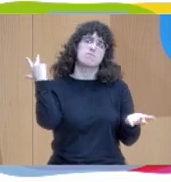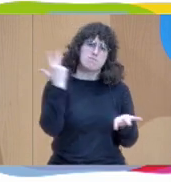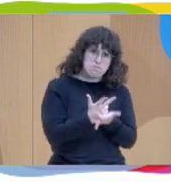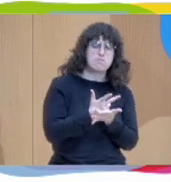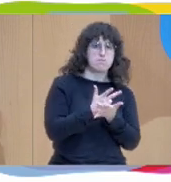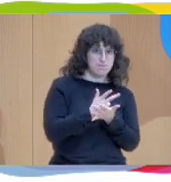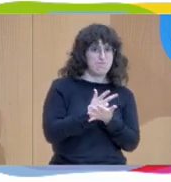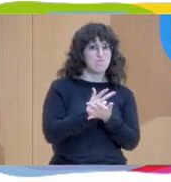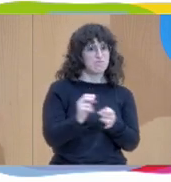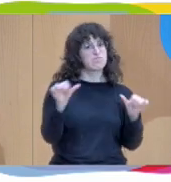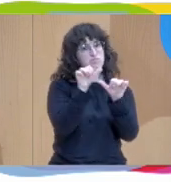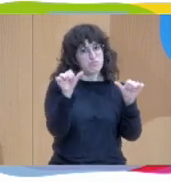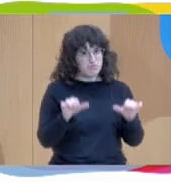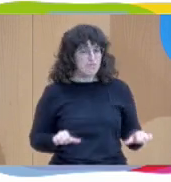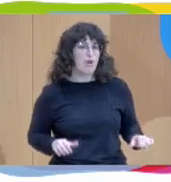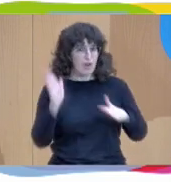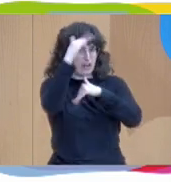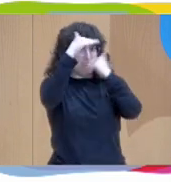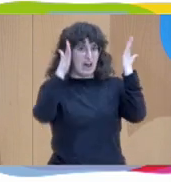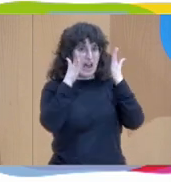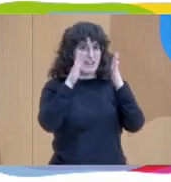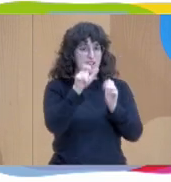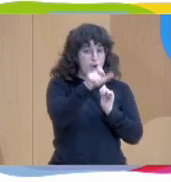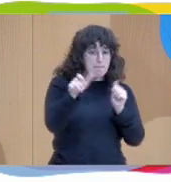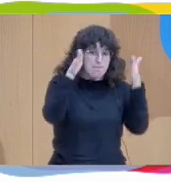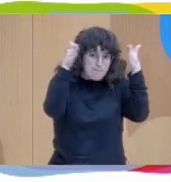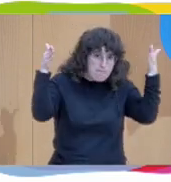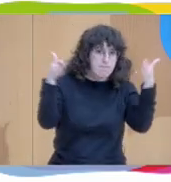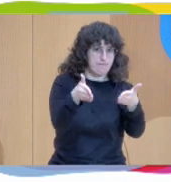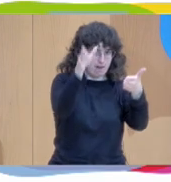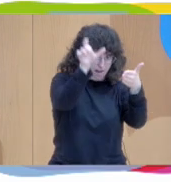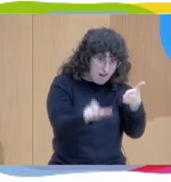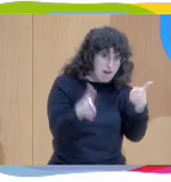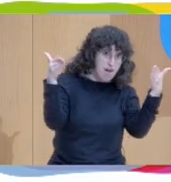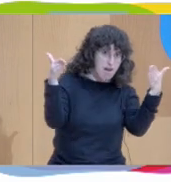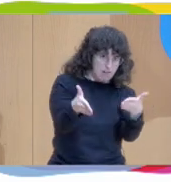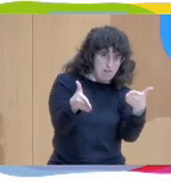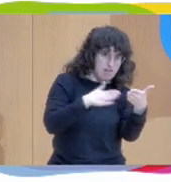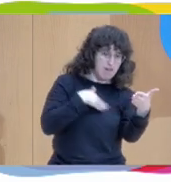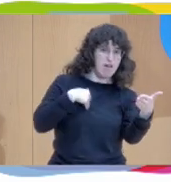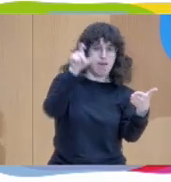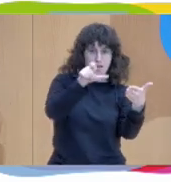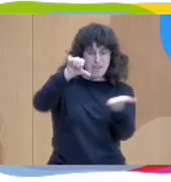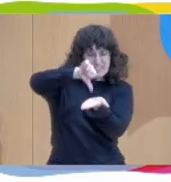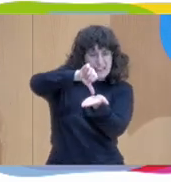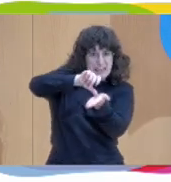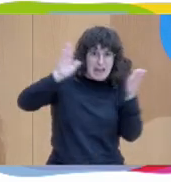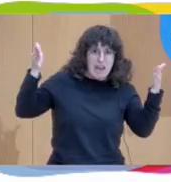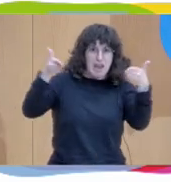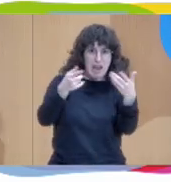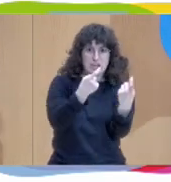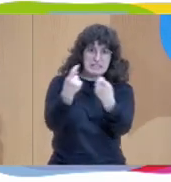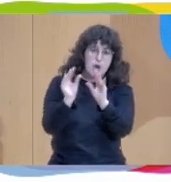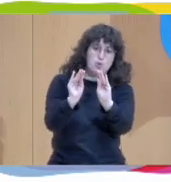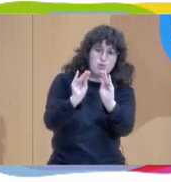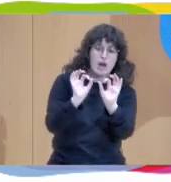modelo de atención centrado en la persona eh por una asistencia que coloca en el centro a las personas y a sus necesidades